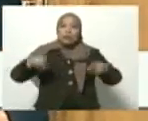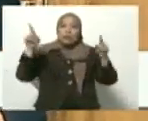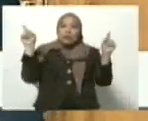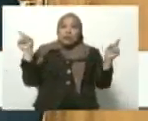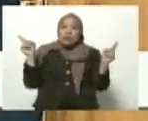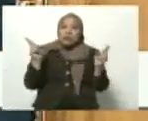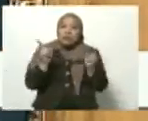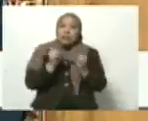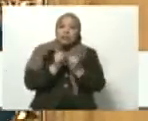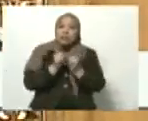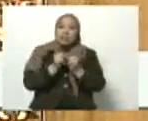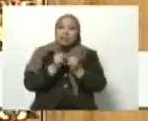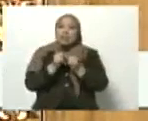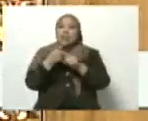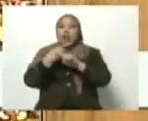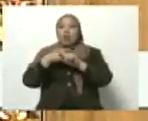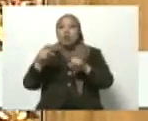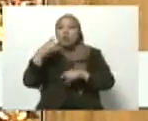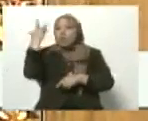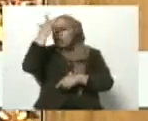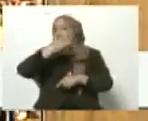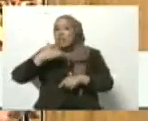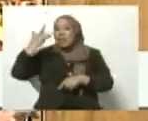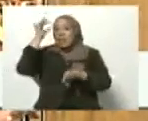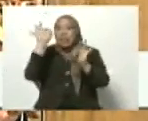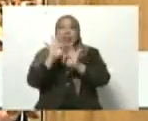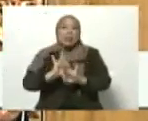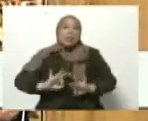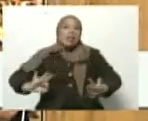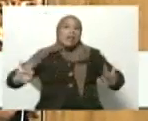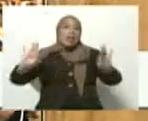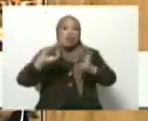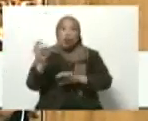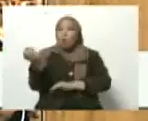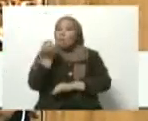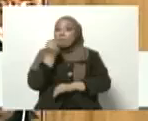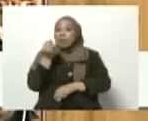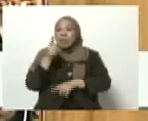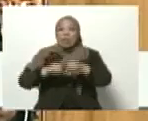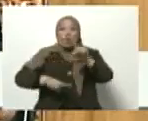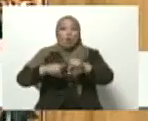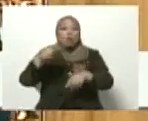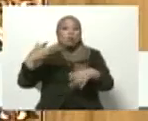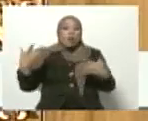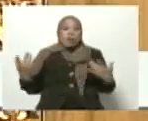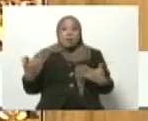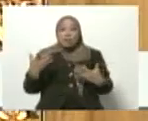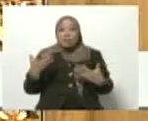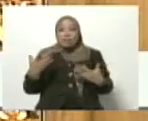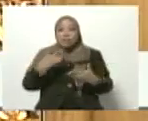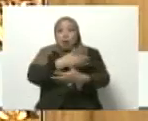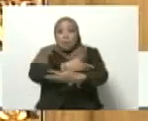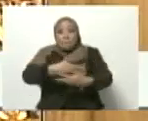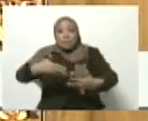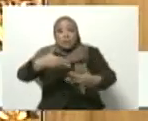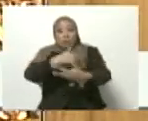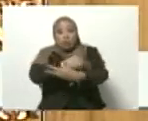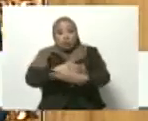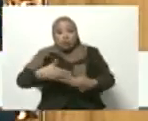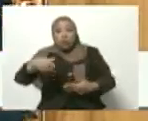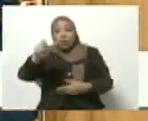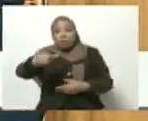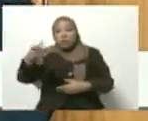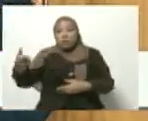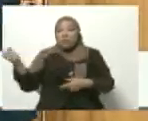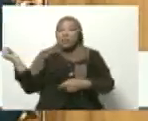otros gastos, pero en Europa, en África no va a haber manera para comprar los millones de toneladas de trigo, alimento y